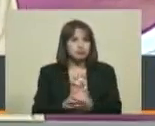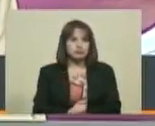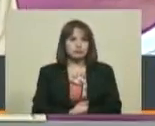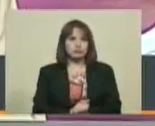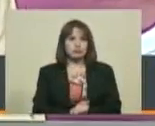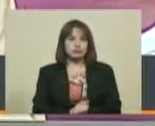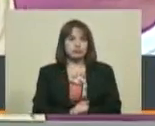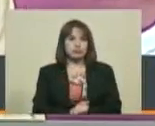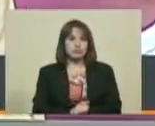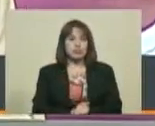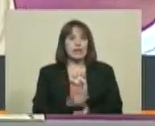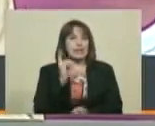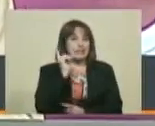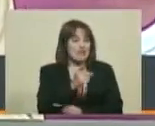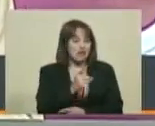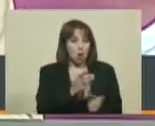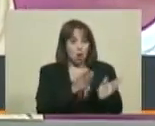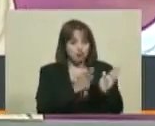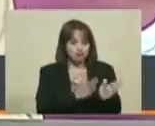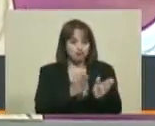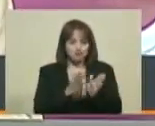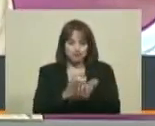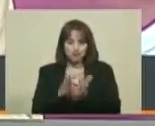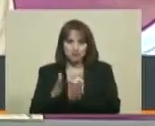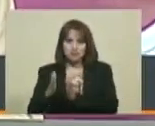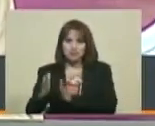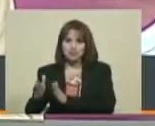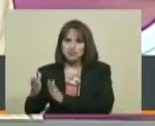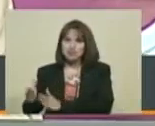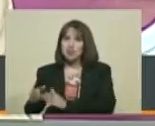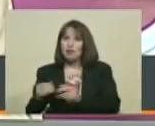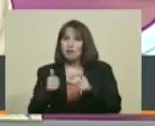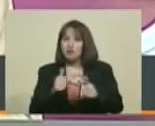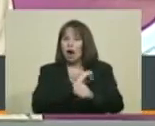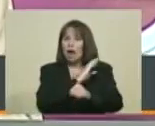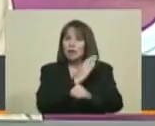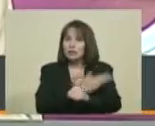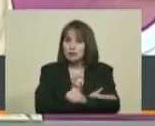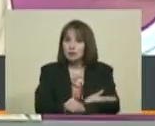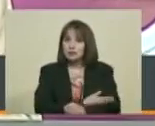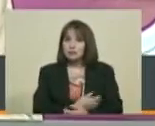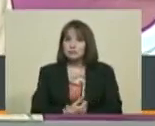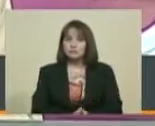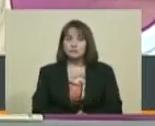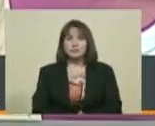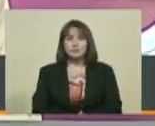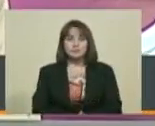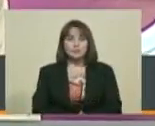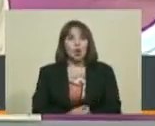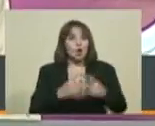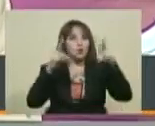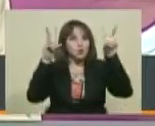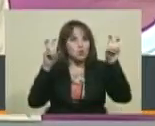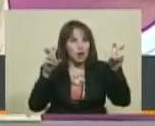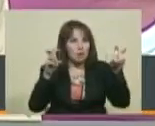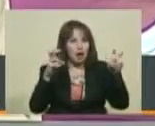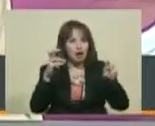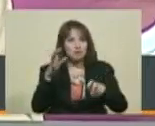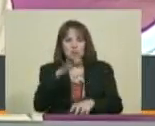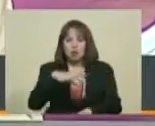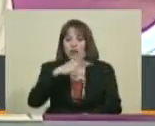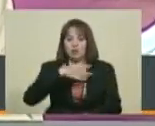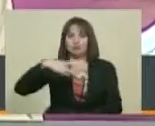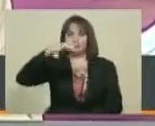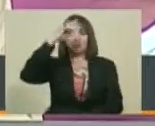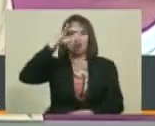Amerita una gran organización, una nueva organización, nueva en el espíritu de